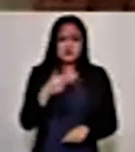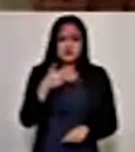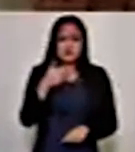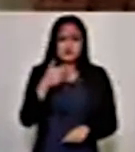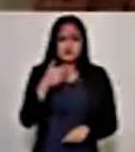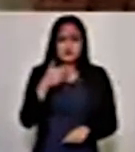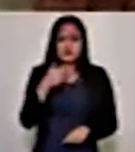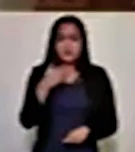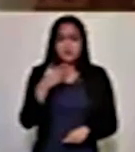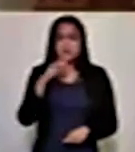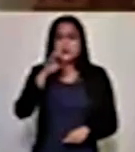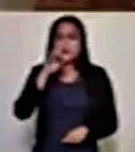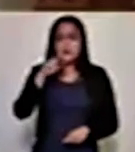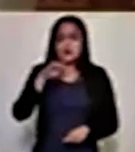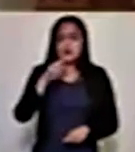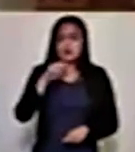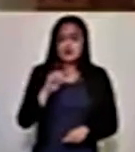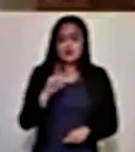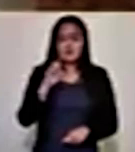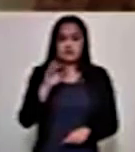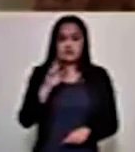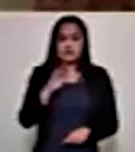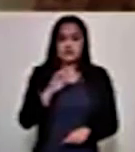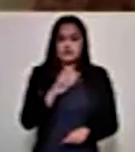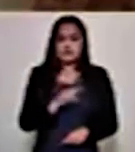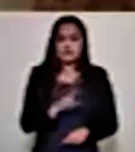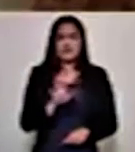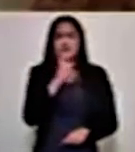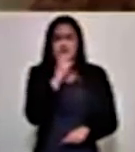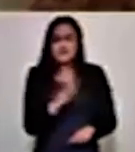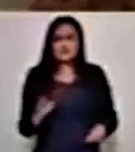Ernesto Derbez, ellos la tienen. ¿Por qué dicen que hay